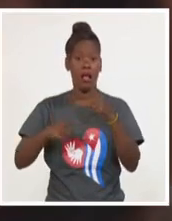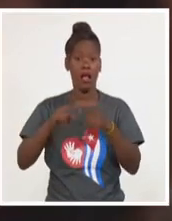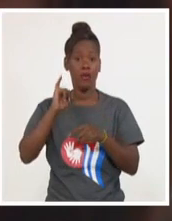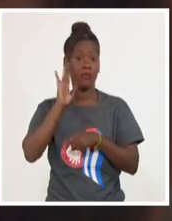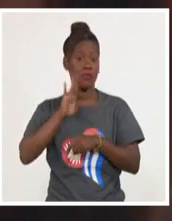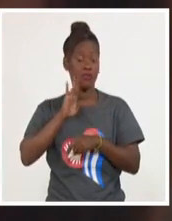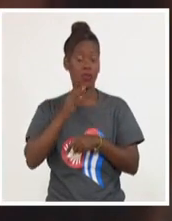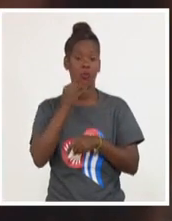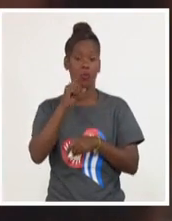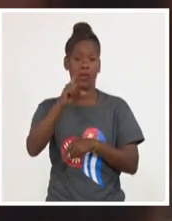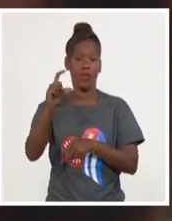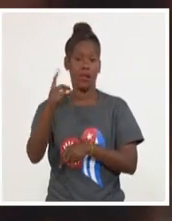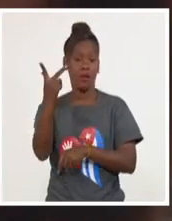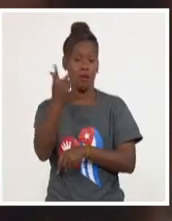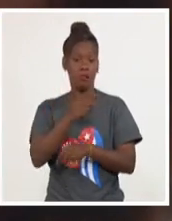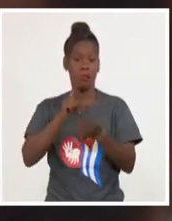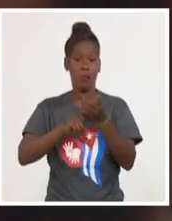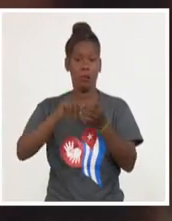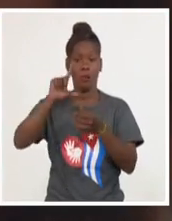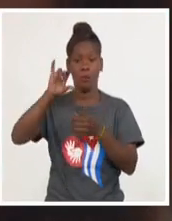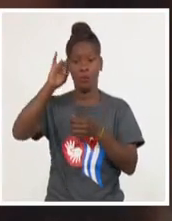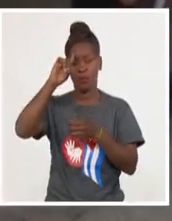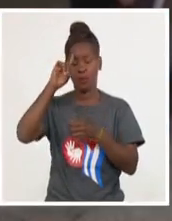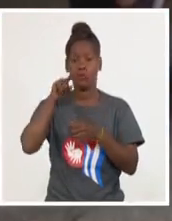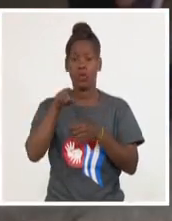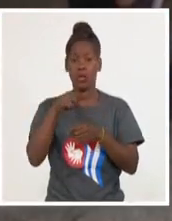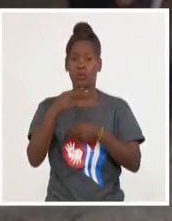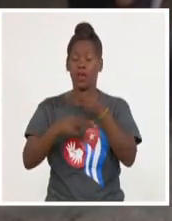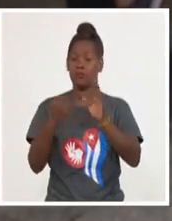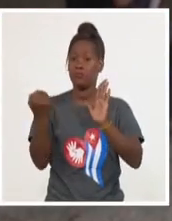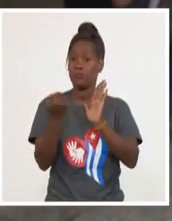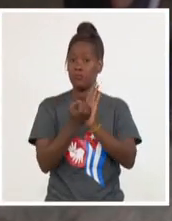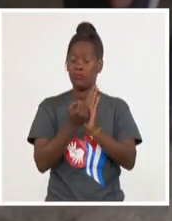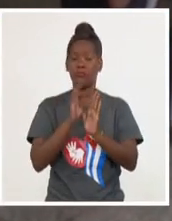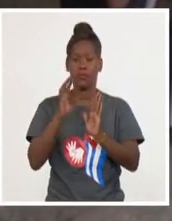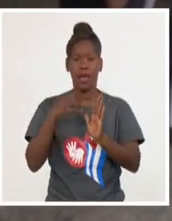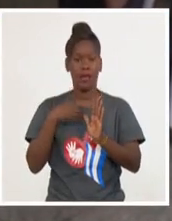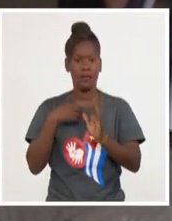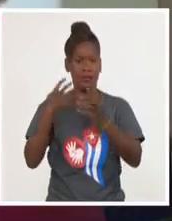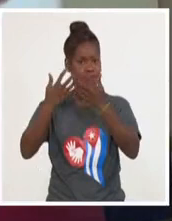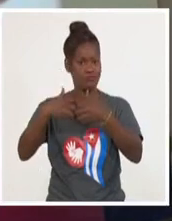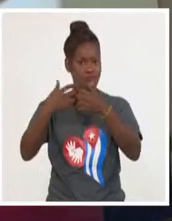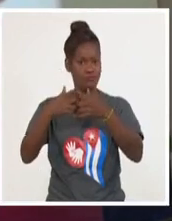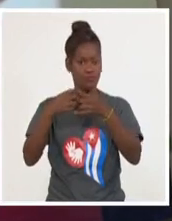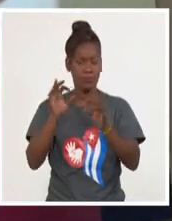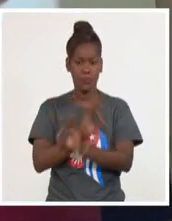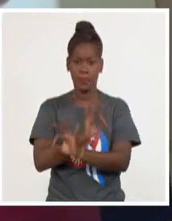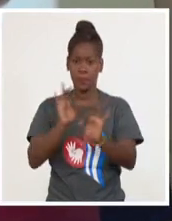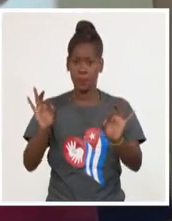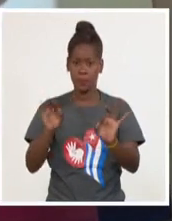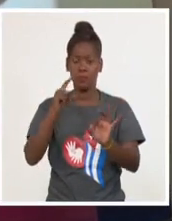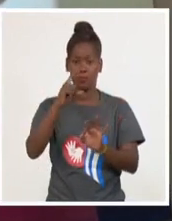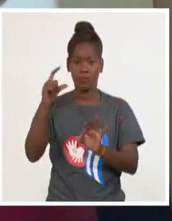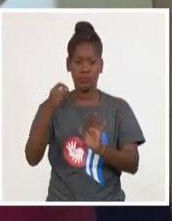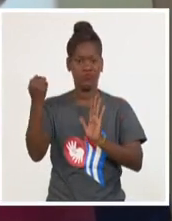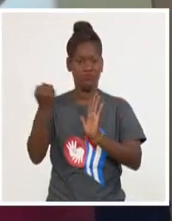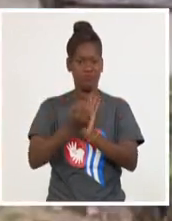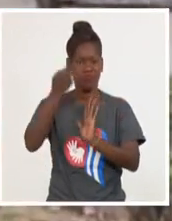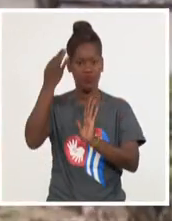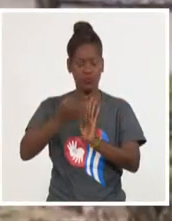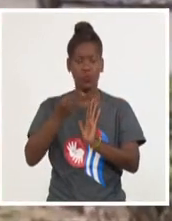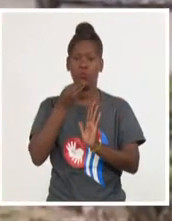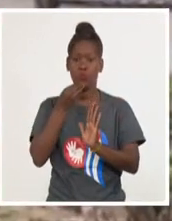pandemia. El autorizo está sustentado en la seguridad y calidad comprobada de Soberana Plus como vacuna y como parte de los diferentes